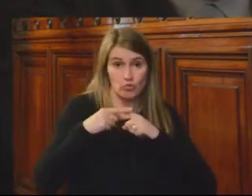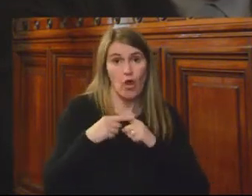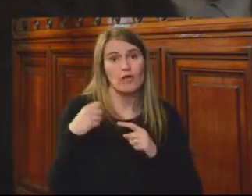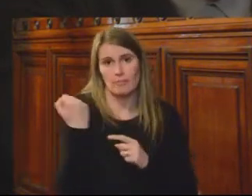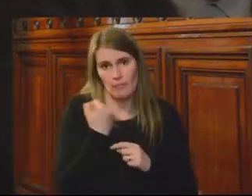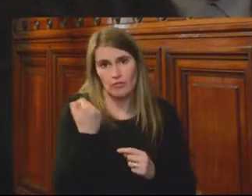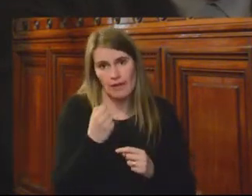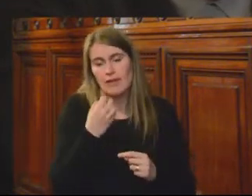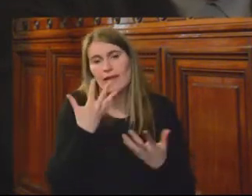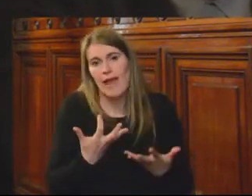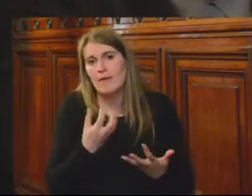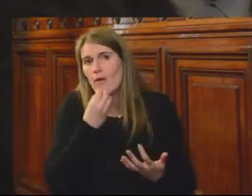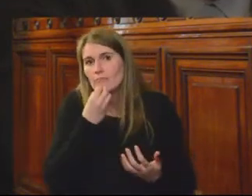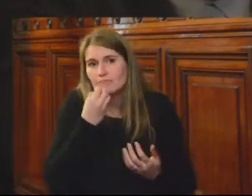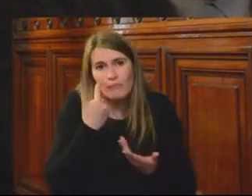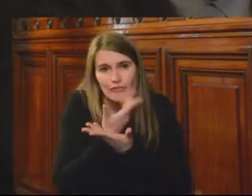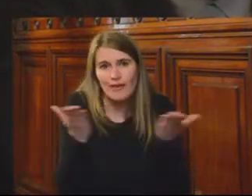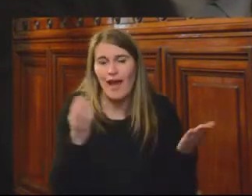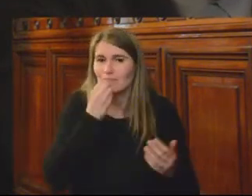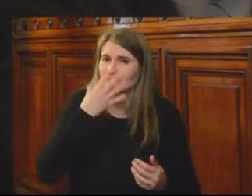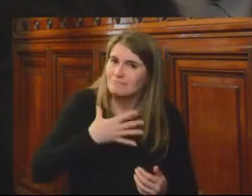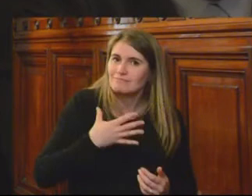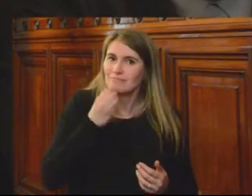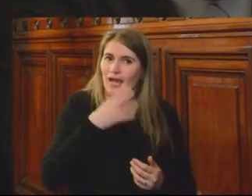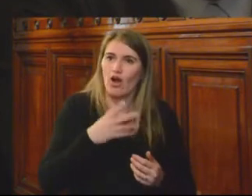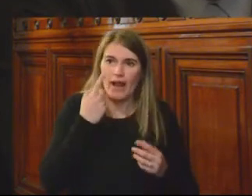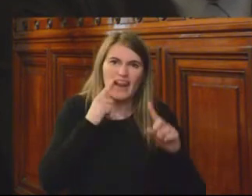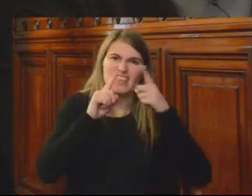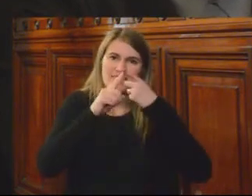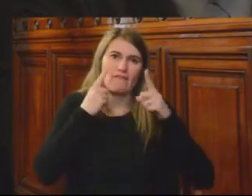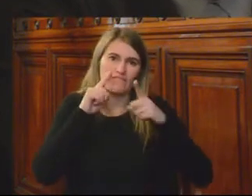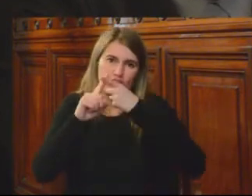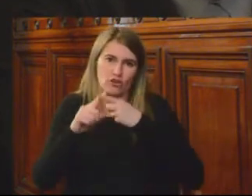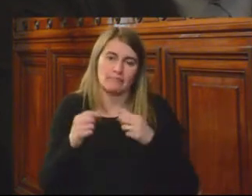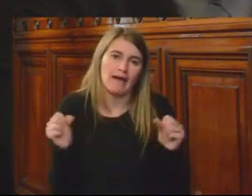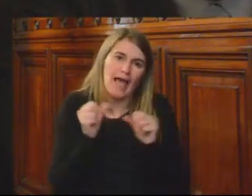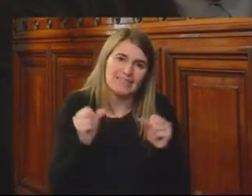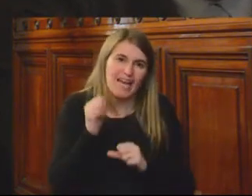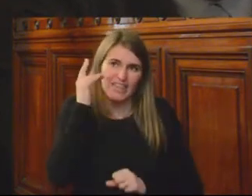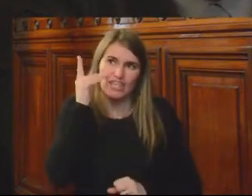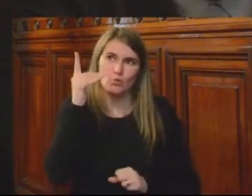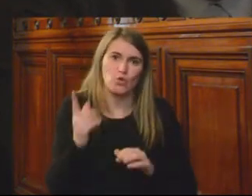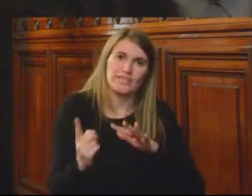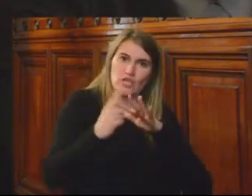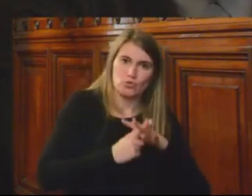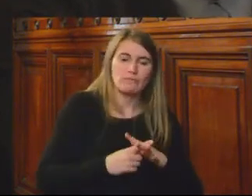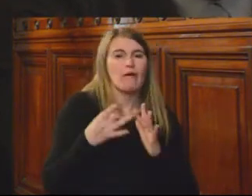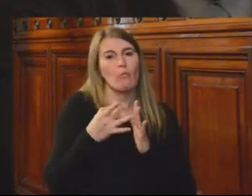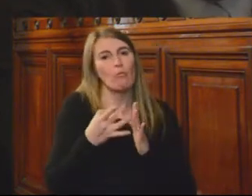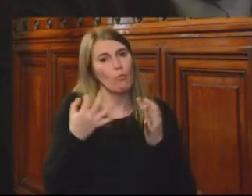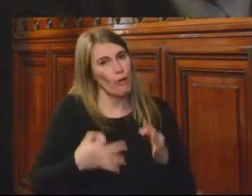mejorar los desafíos que tenemos pendientes en esta materia para la construcción de una educación inclusiva y de calidad. Muchas